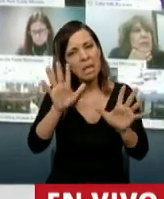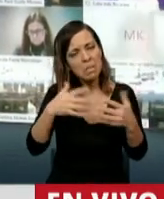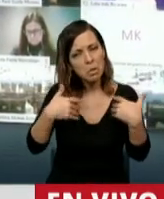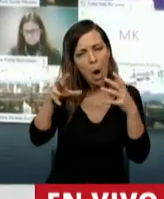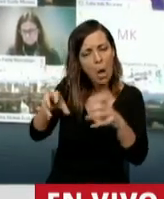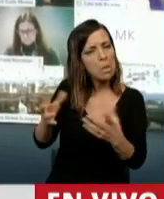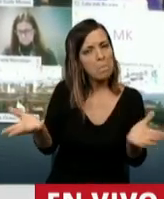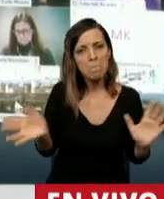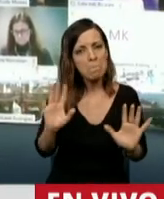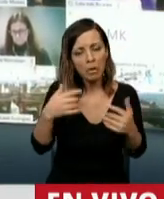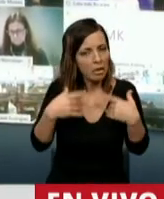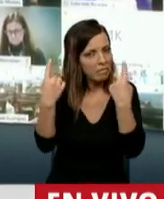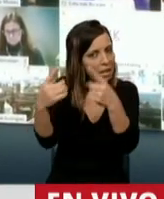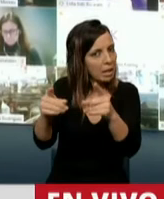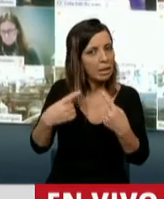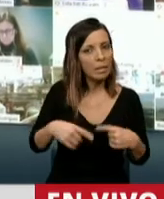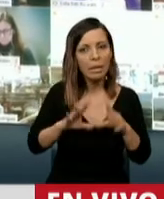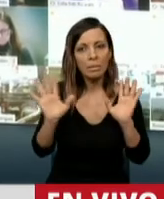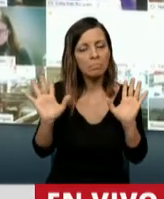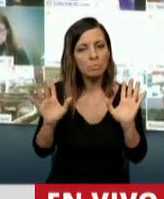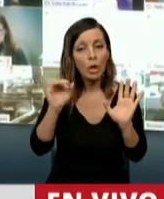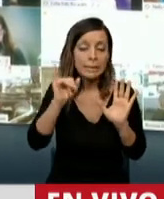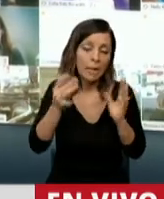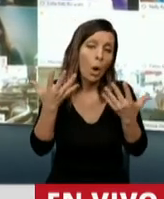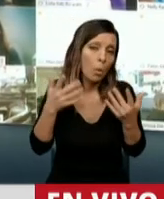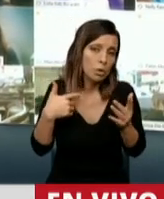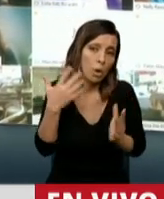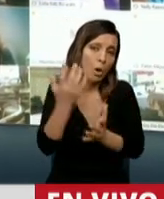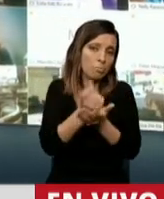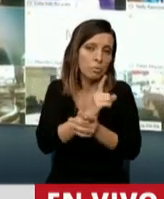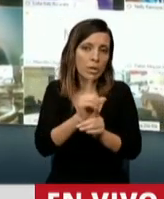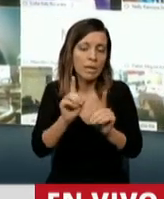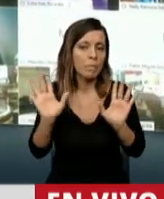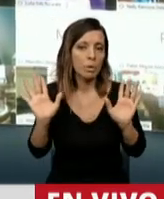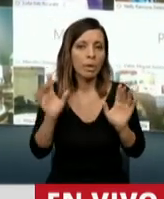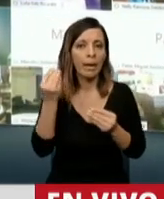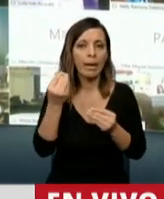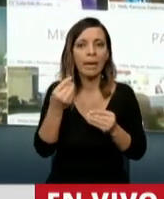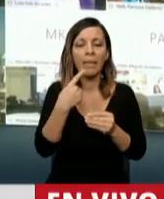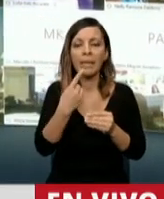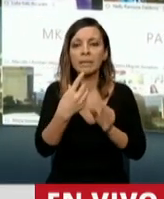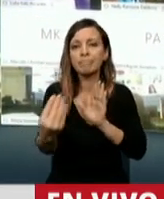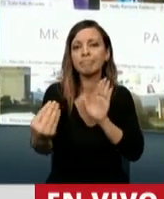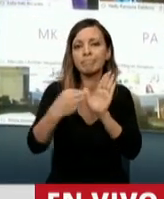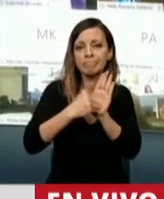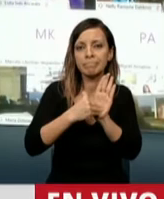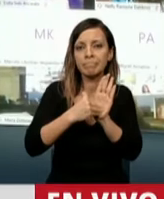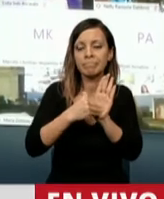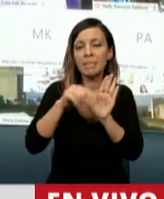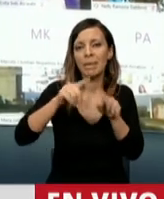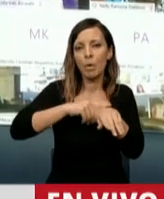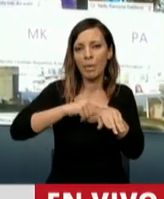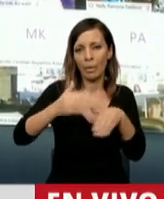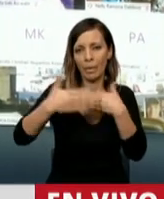somos totalmente diferentes. Lo que sí no podemos admitir es que incluir dentro de esta moratoria a quebrados